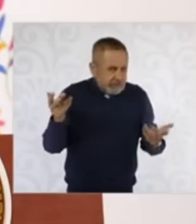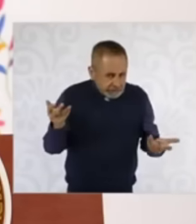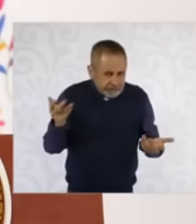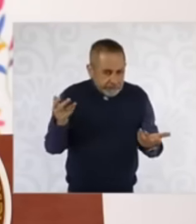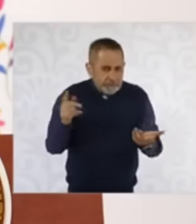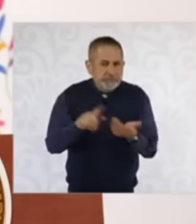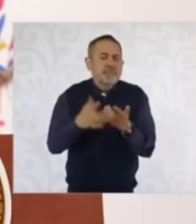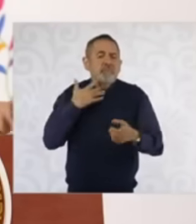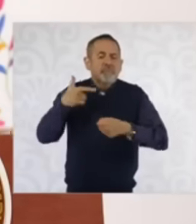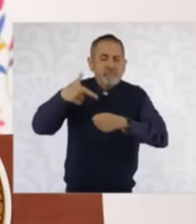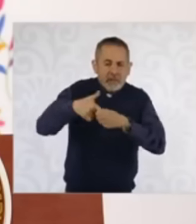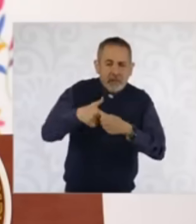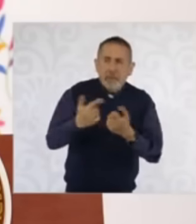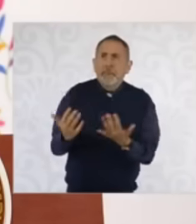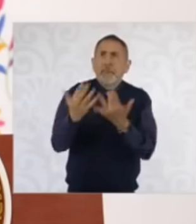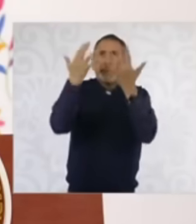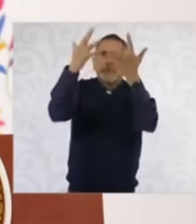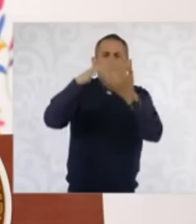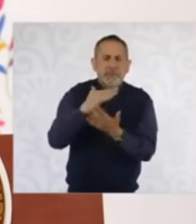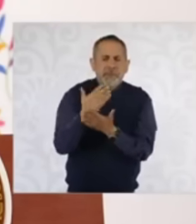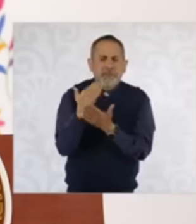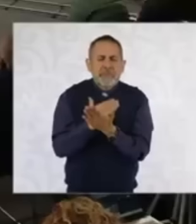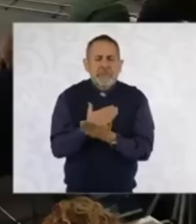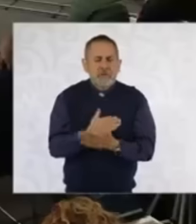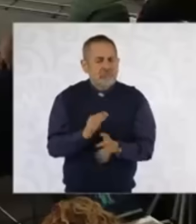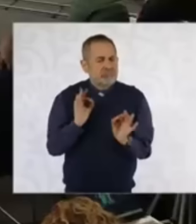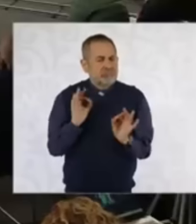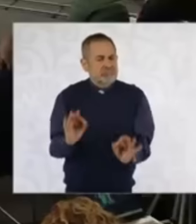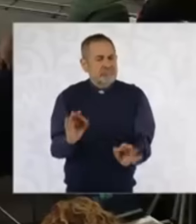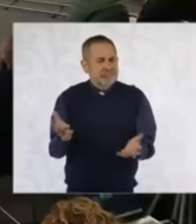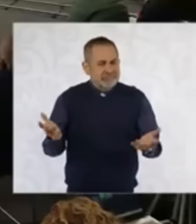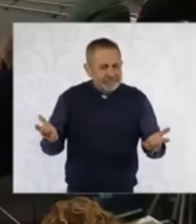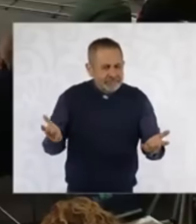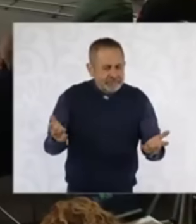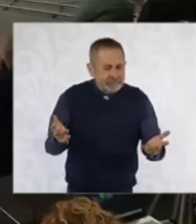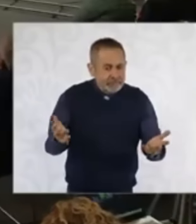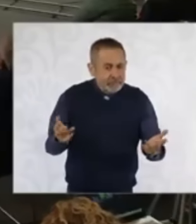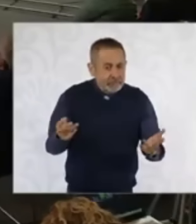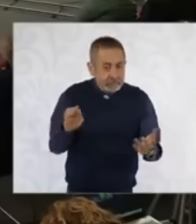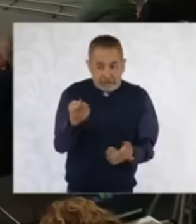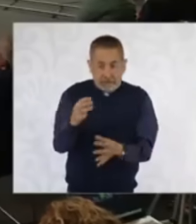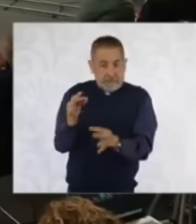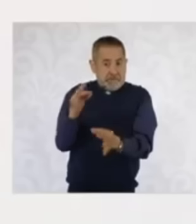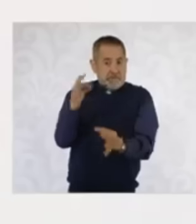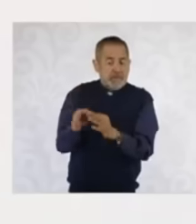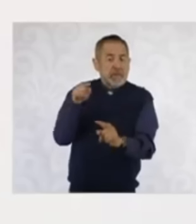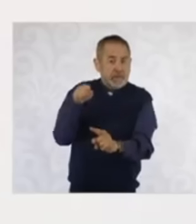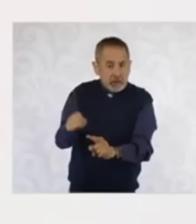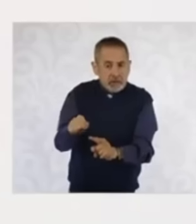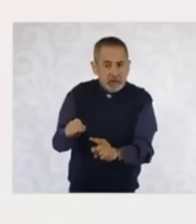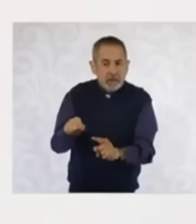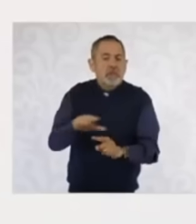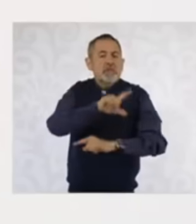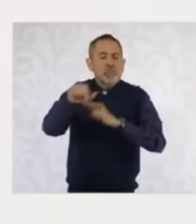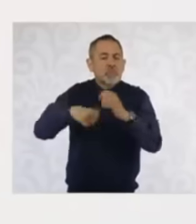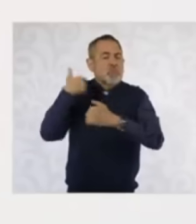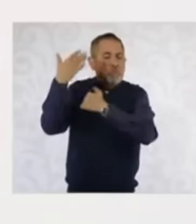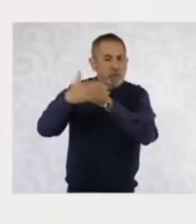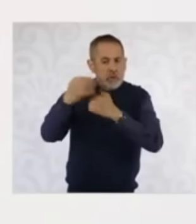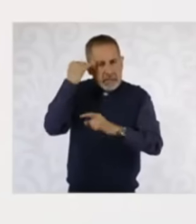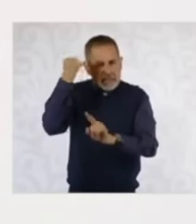Sería una buena lana para poder incrementar y que mantuviera ese rango del 25% de incremento anual. Pero aquí viene el meollo del